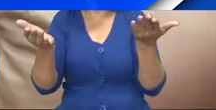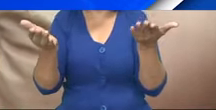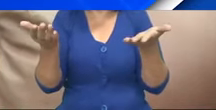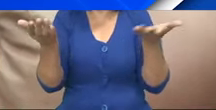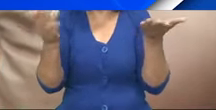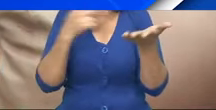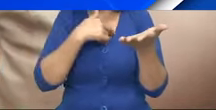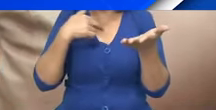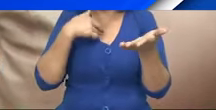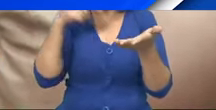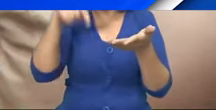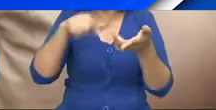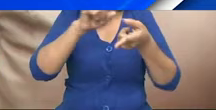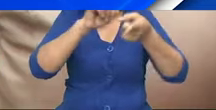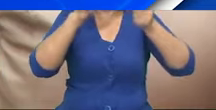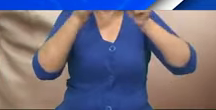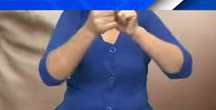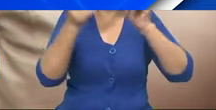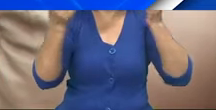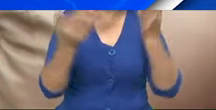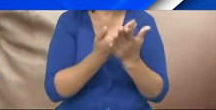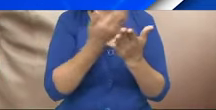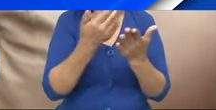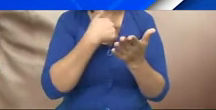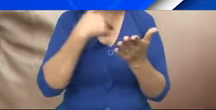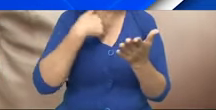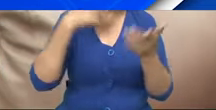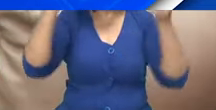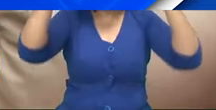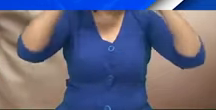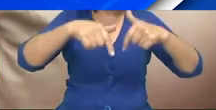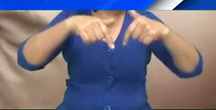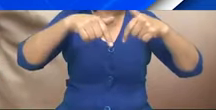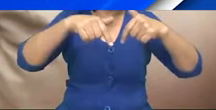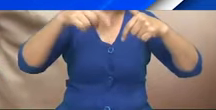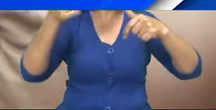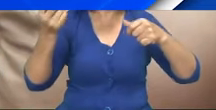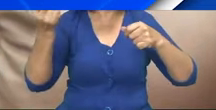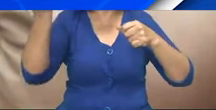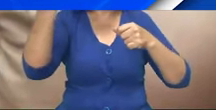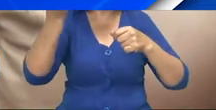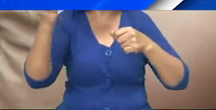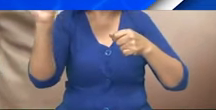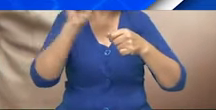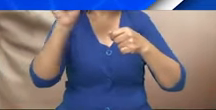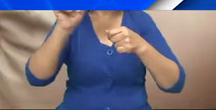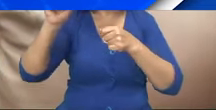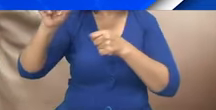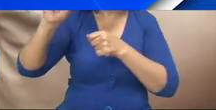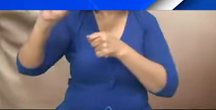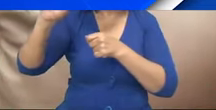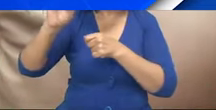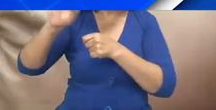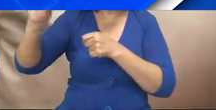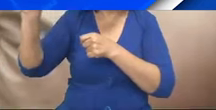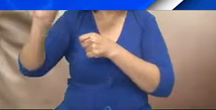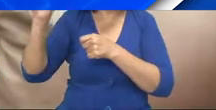Y con esta modificación vamos a dejar de usar la tasa